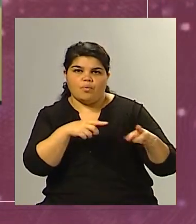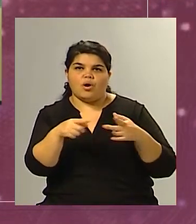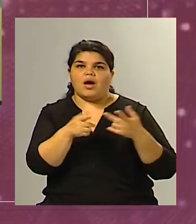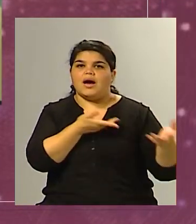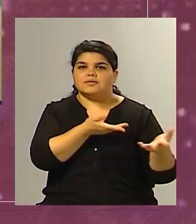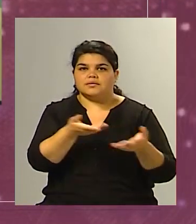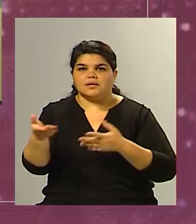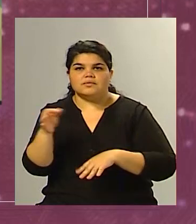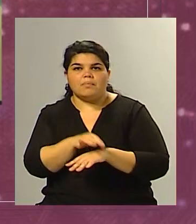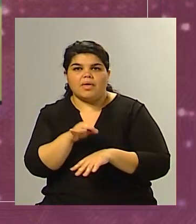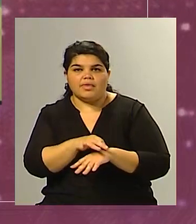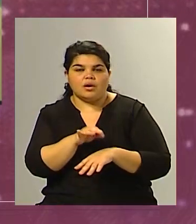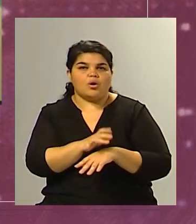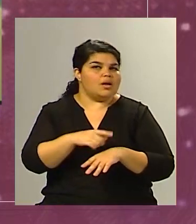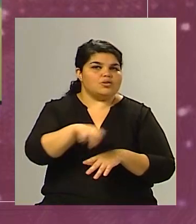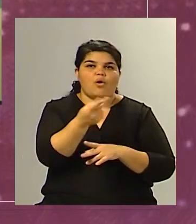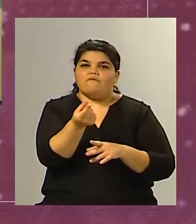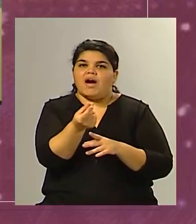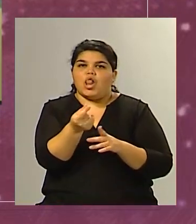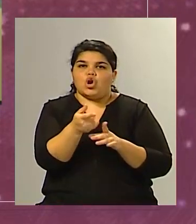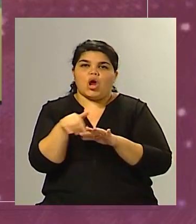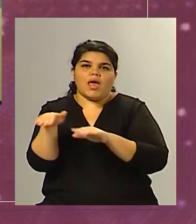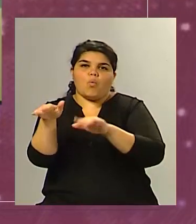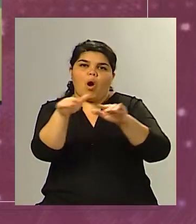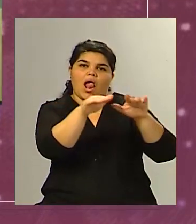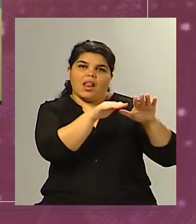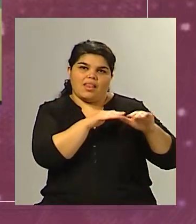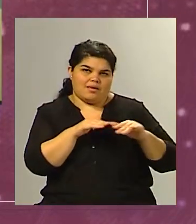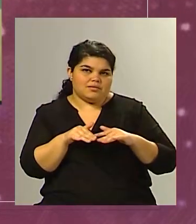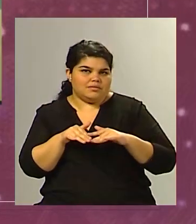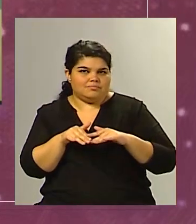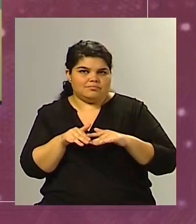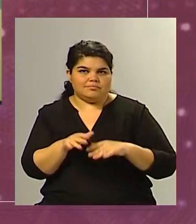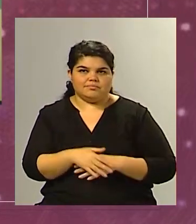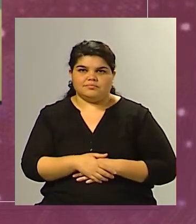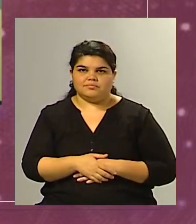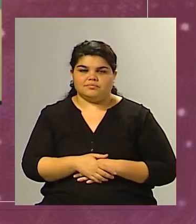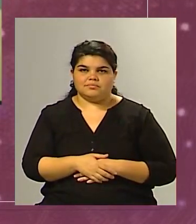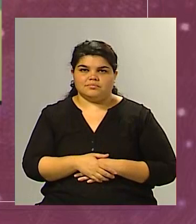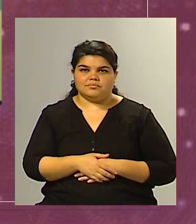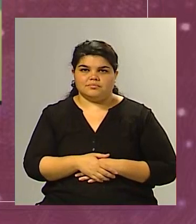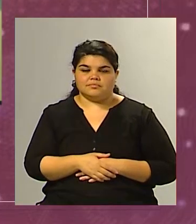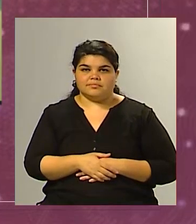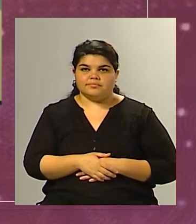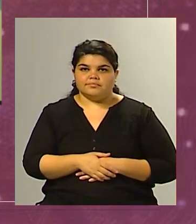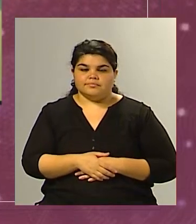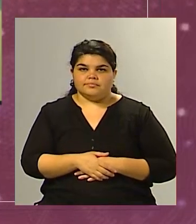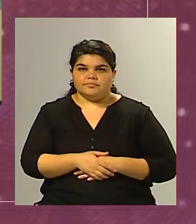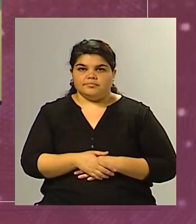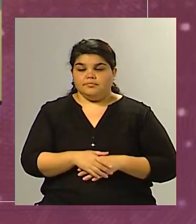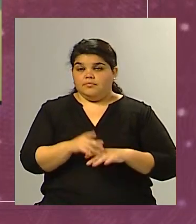estés, siempre tenés un valor igual en todo el país. Tal cual. Y en ese caso, Ismael, siempre van acompañados